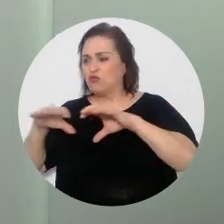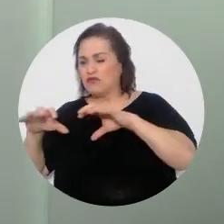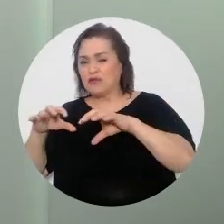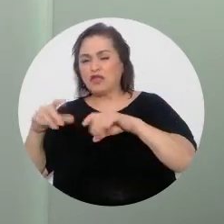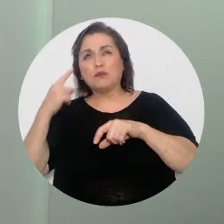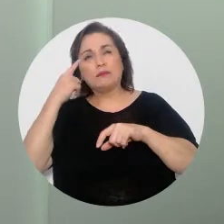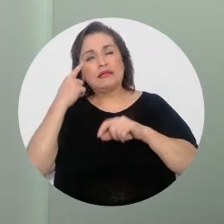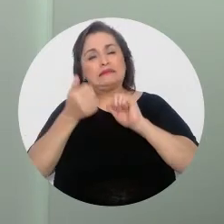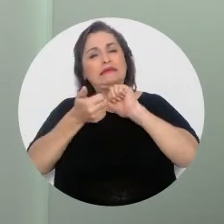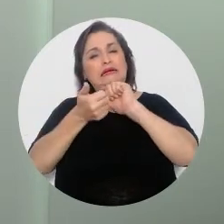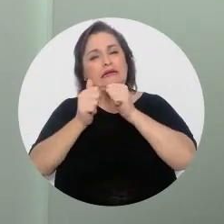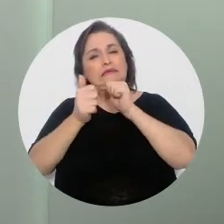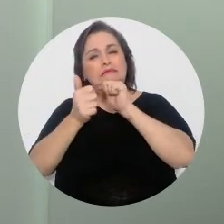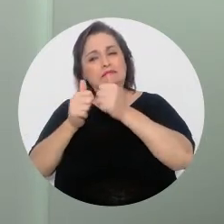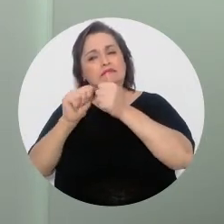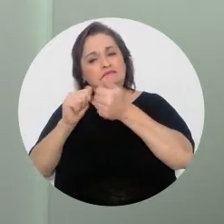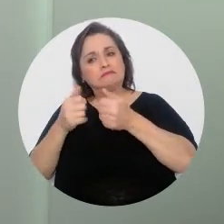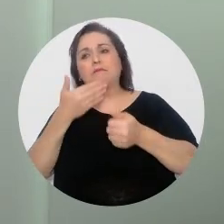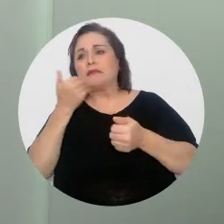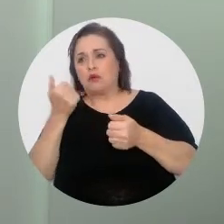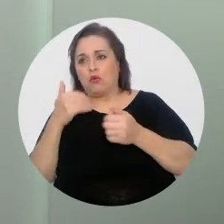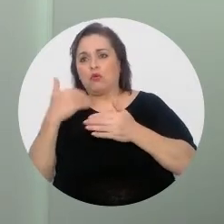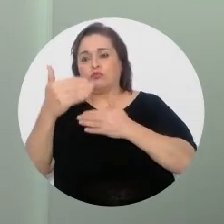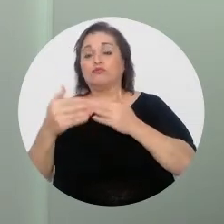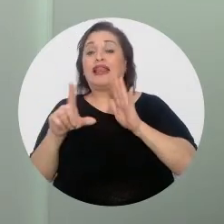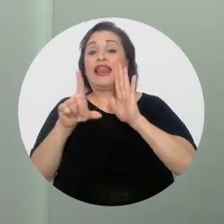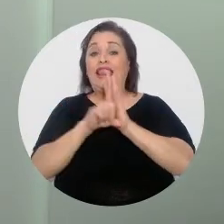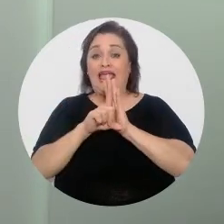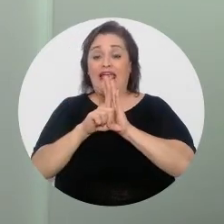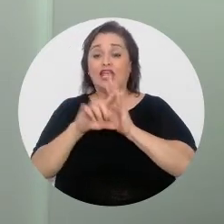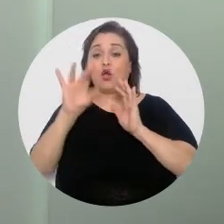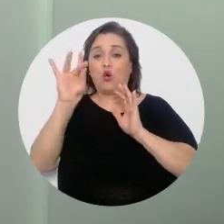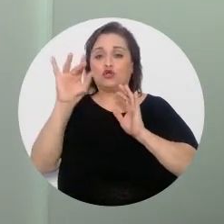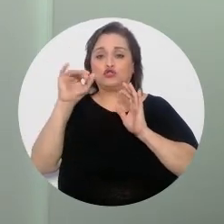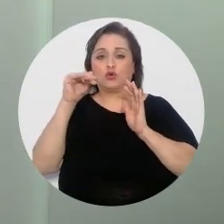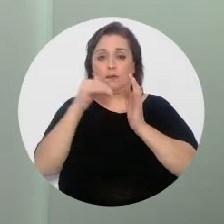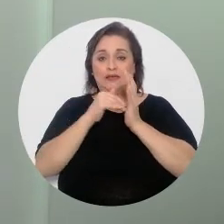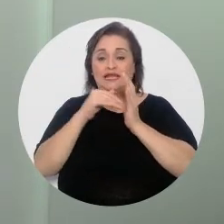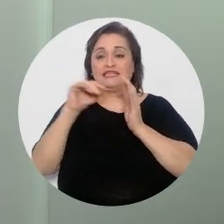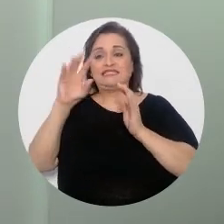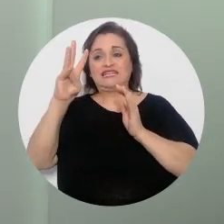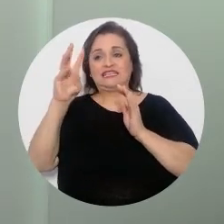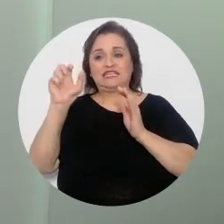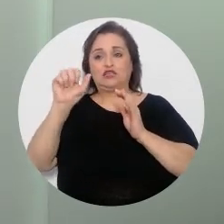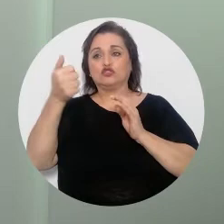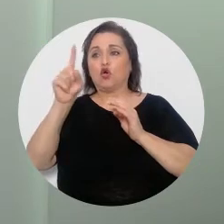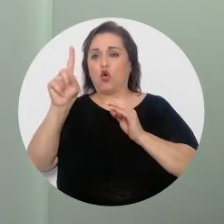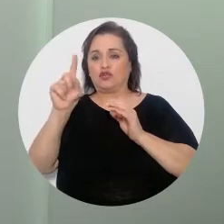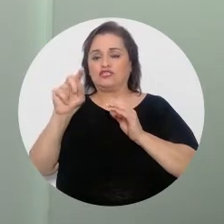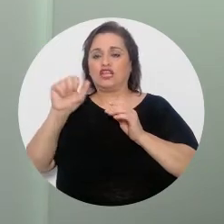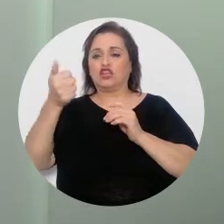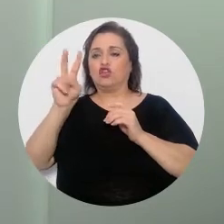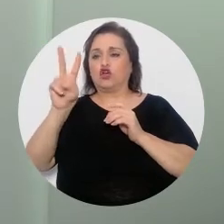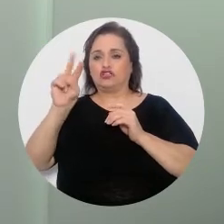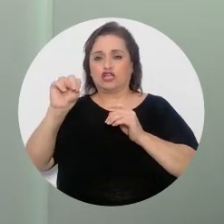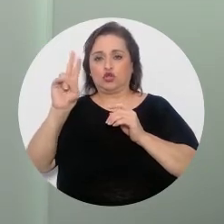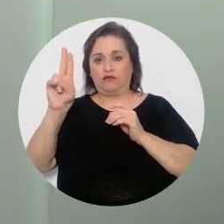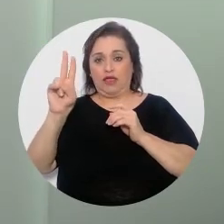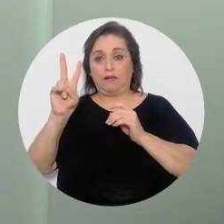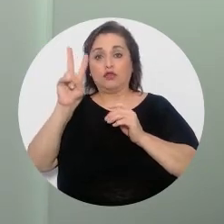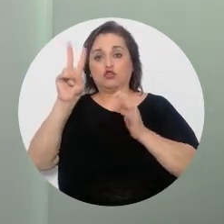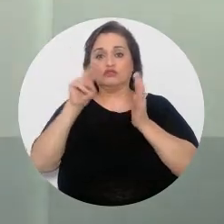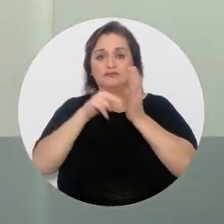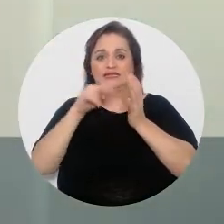también lleva a la adopción de una serie de reformas que se dan con la ley número 8611 del 12 de noviembre